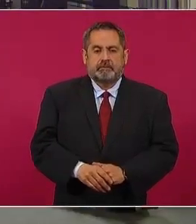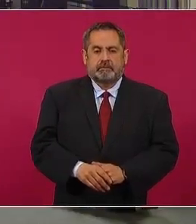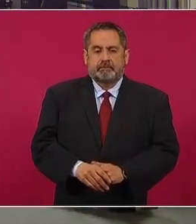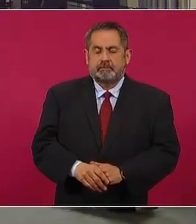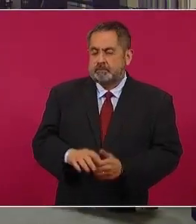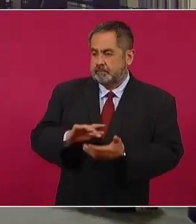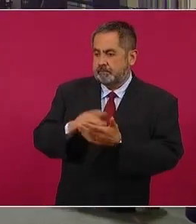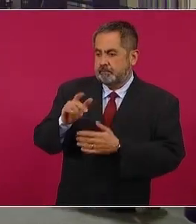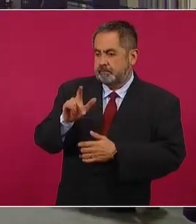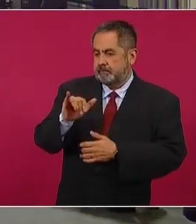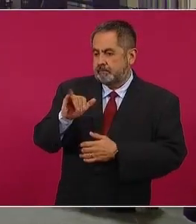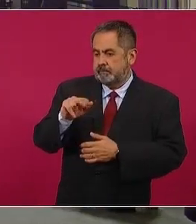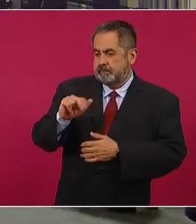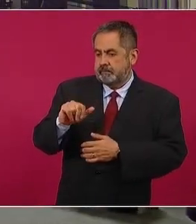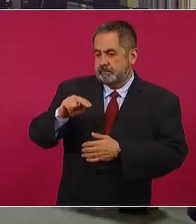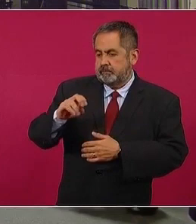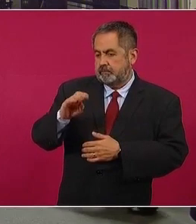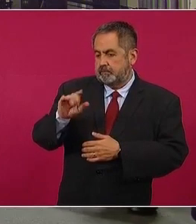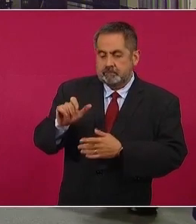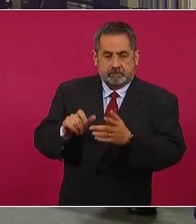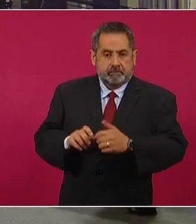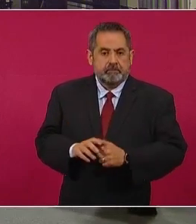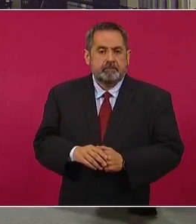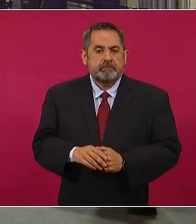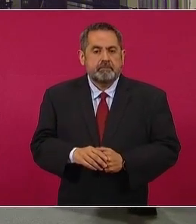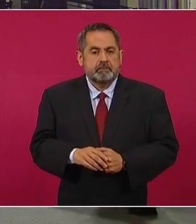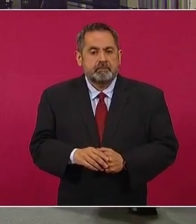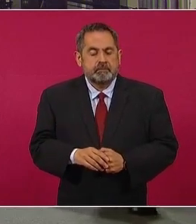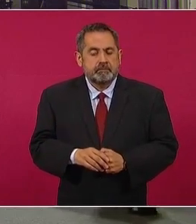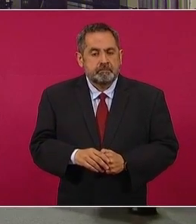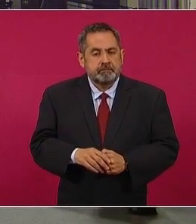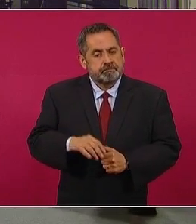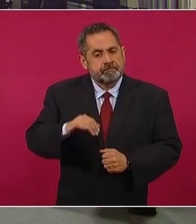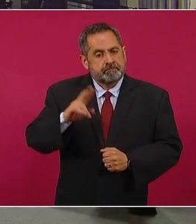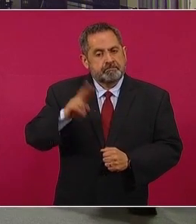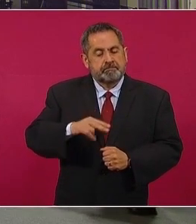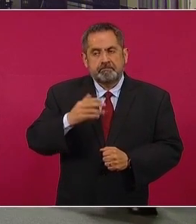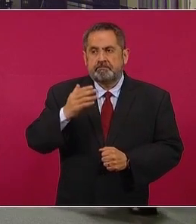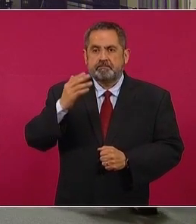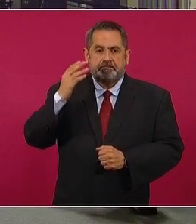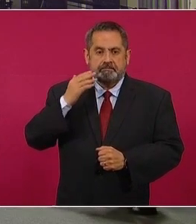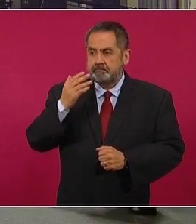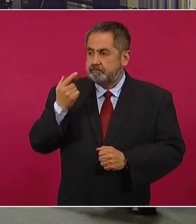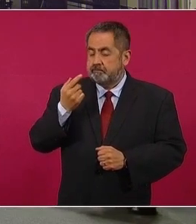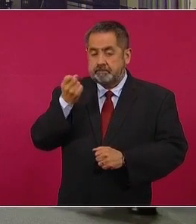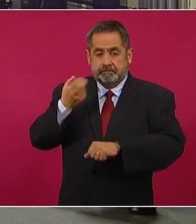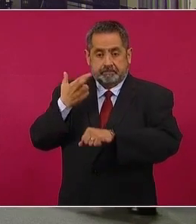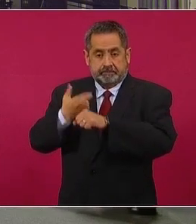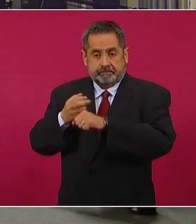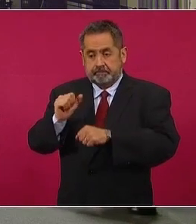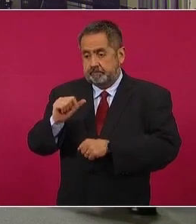Gracias, Liliana Noble de Pulso Saludable. Sí, efectivamente, como lo mencioné y lo había mencionado el secretario Alcocer,